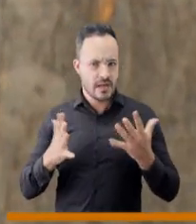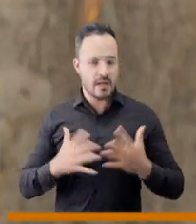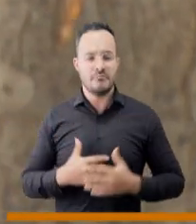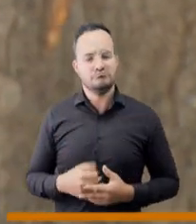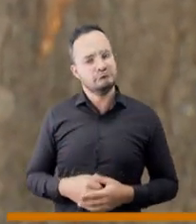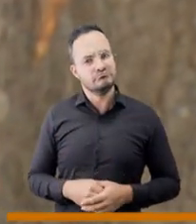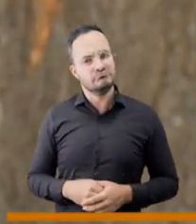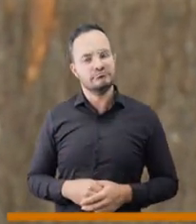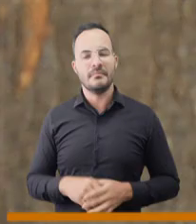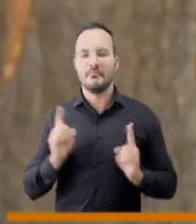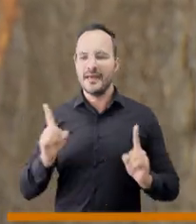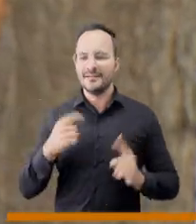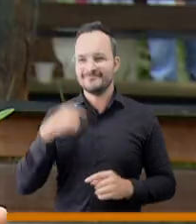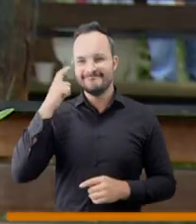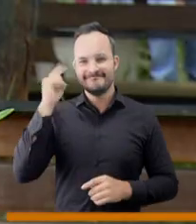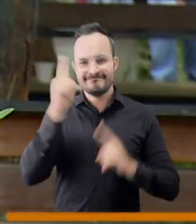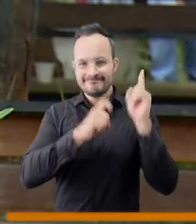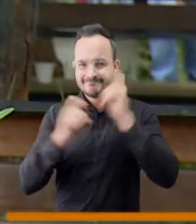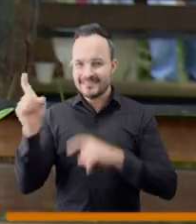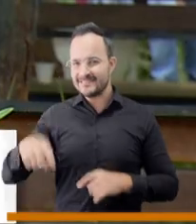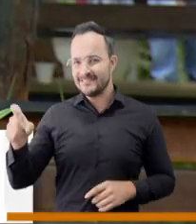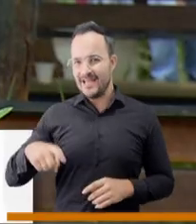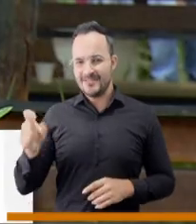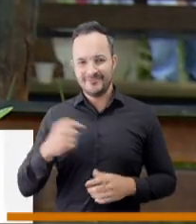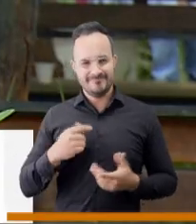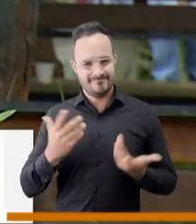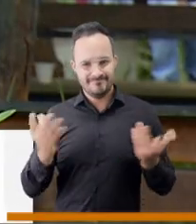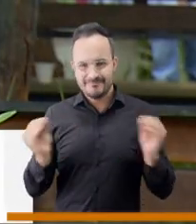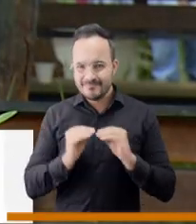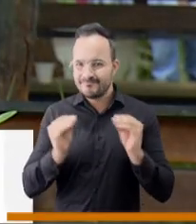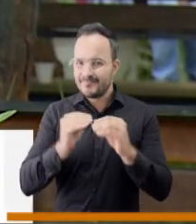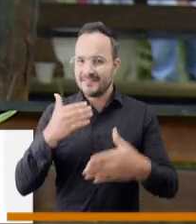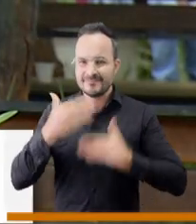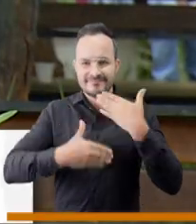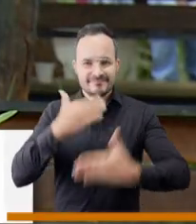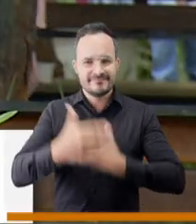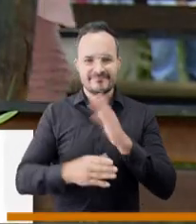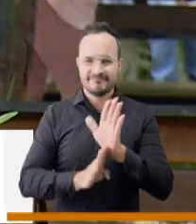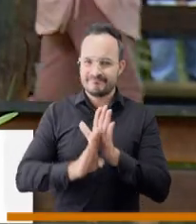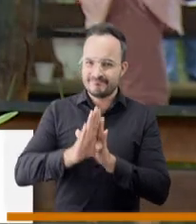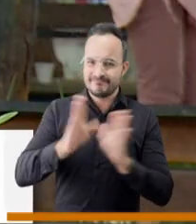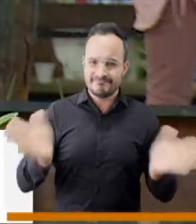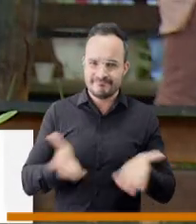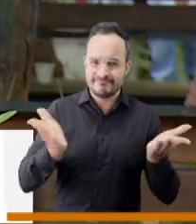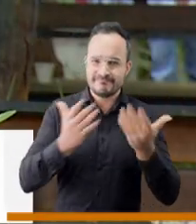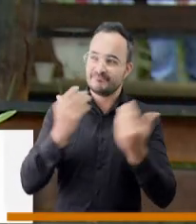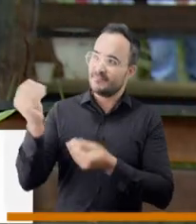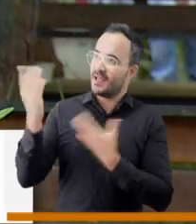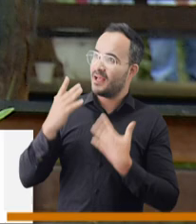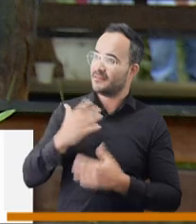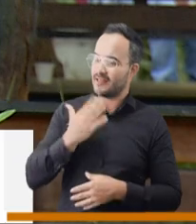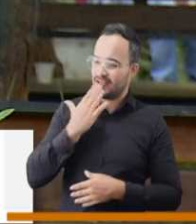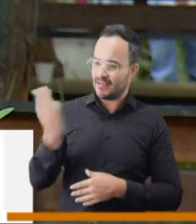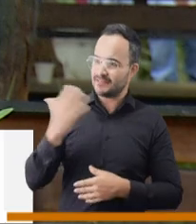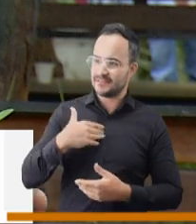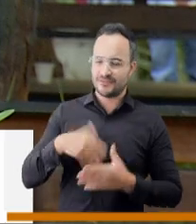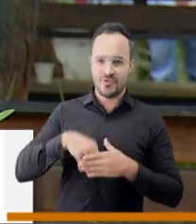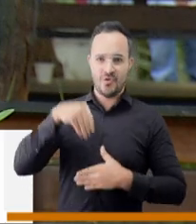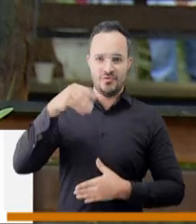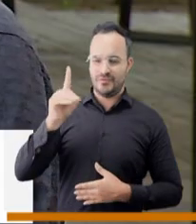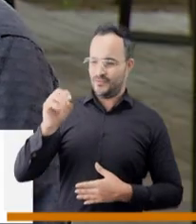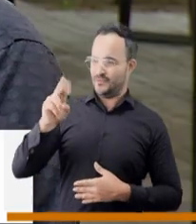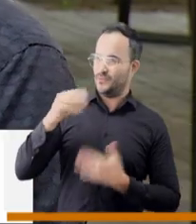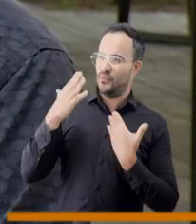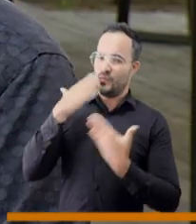estudio, también necesitamos como seguir desarrollando más el don que Dios nos